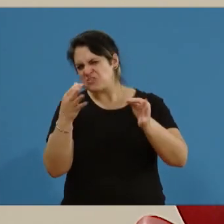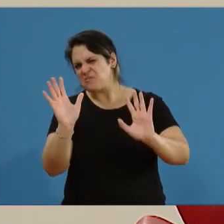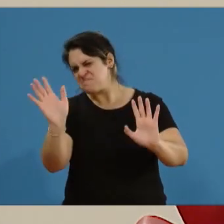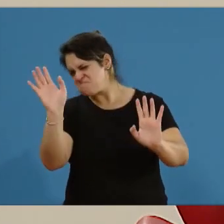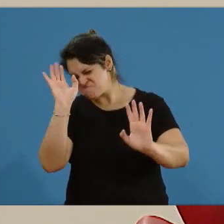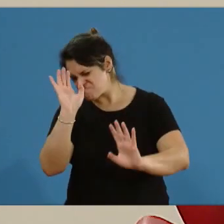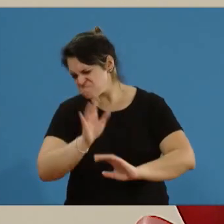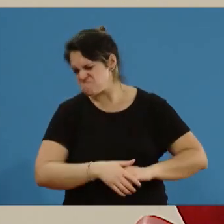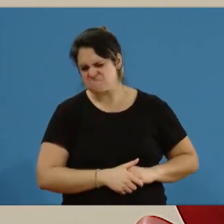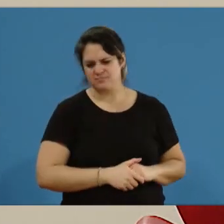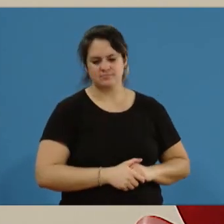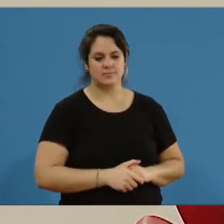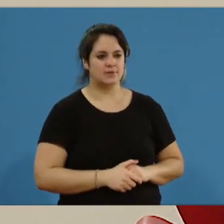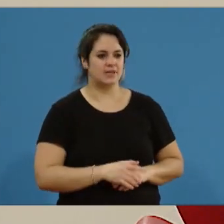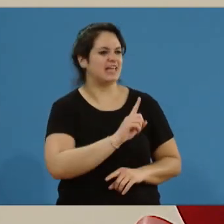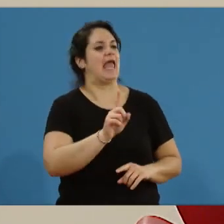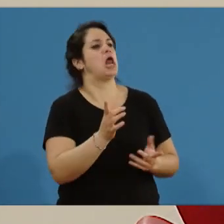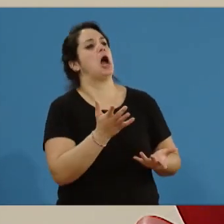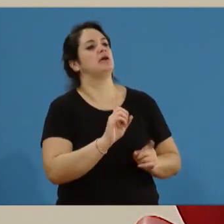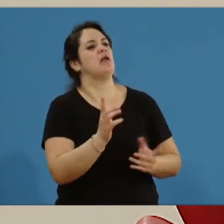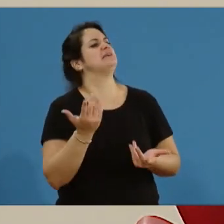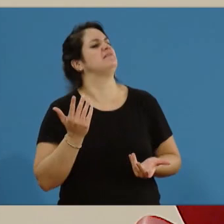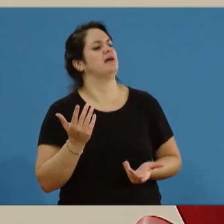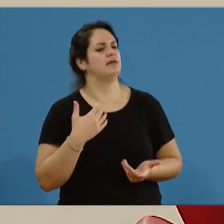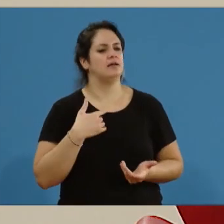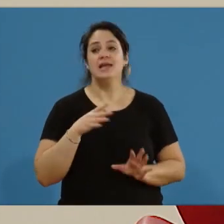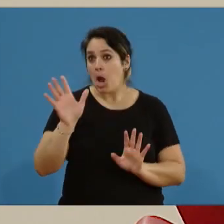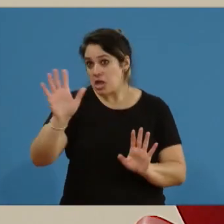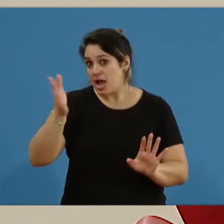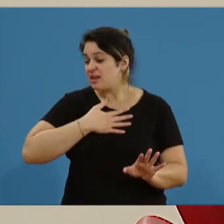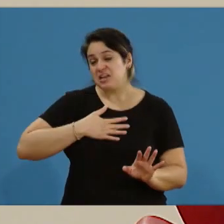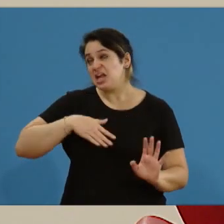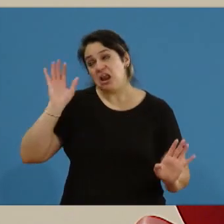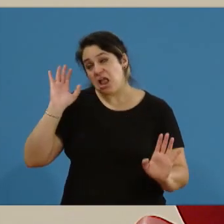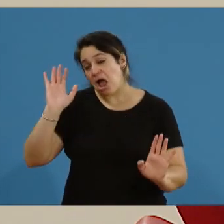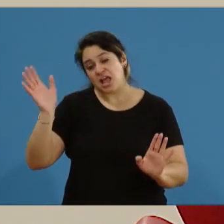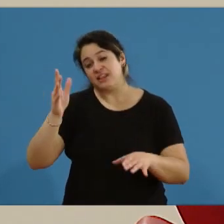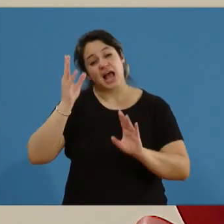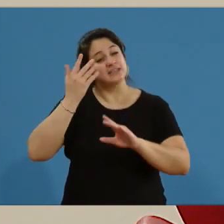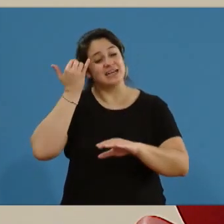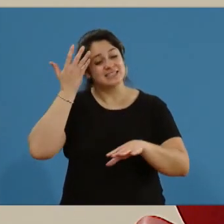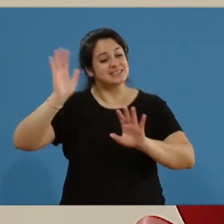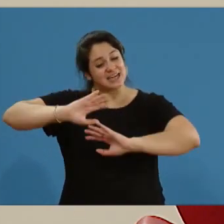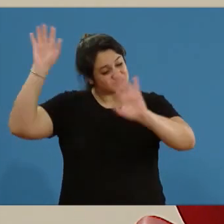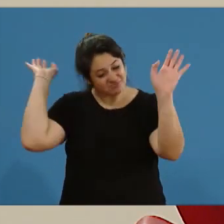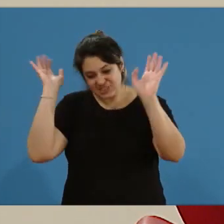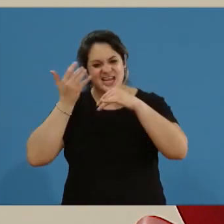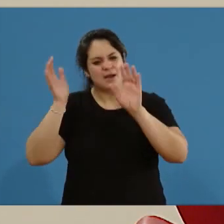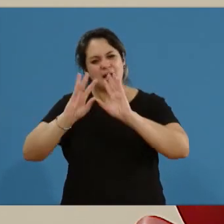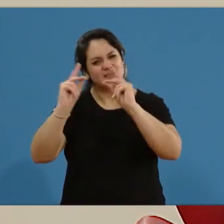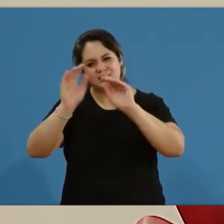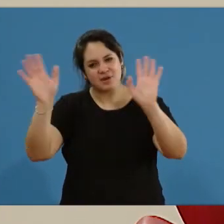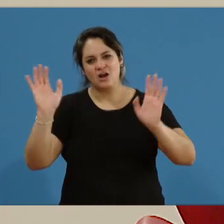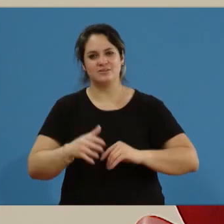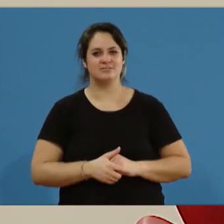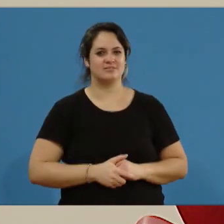No. ¿Qué no hace falta? Ya está, mami, ya está, listo, ya está, ya fue, ya pasó, ya está, no te da problema, ya fue, ya